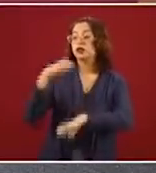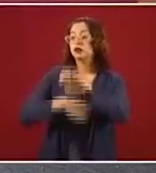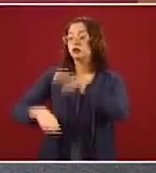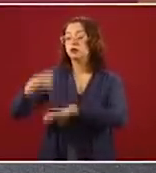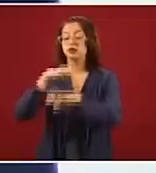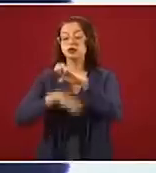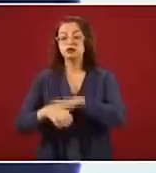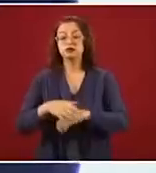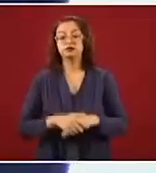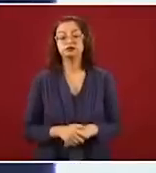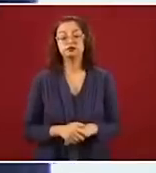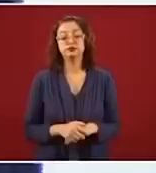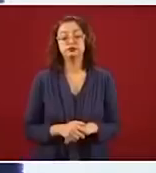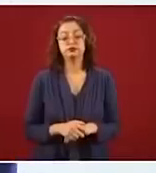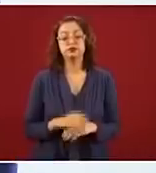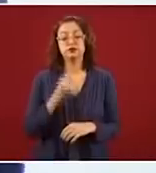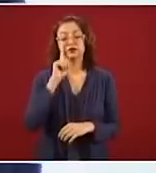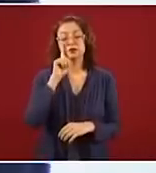empresas nacionales,